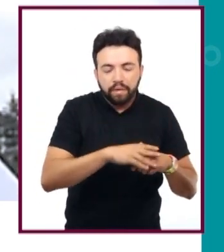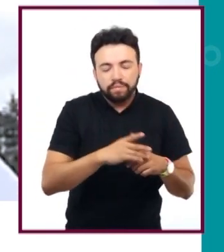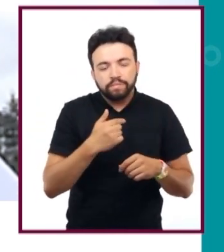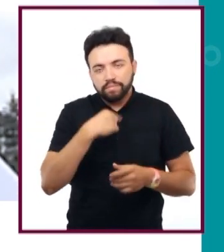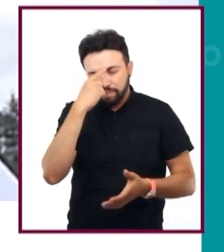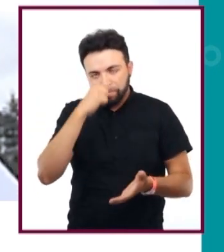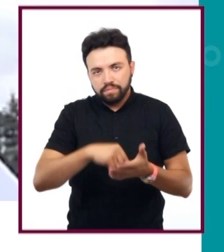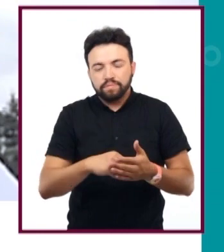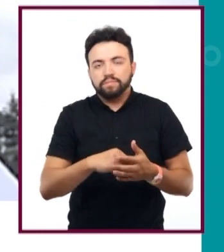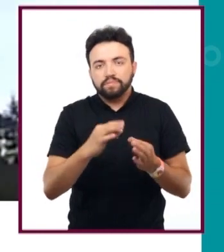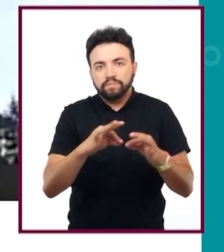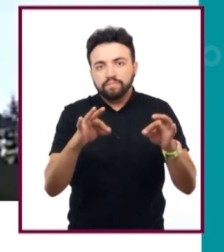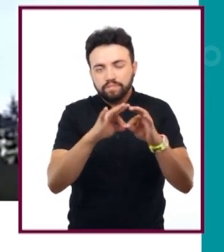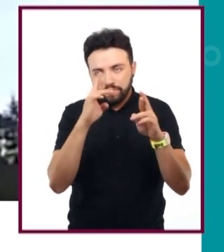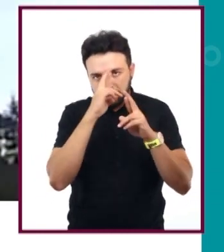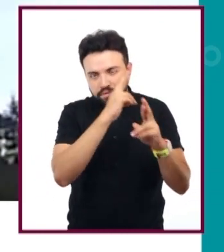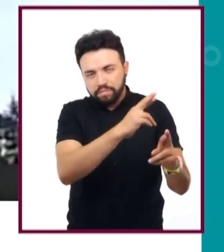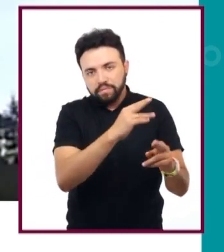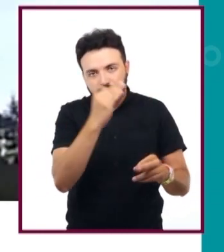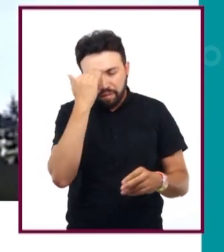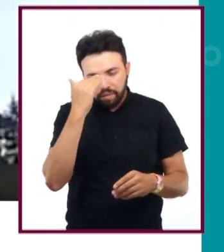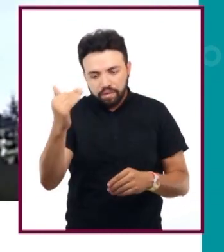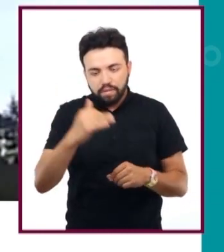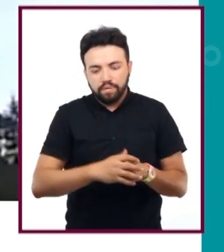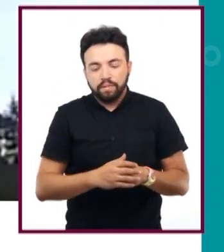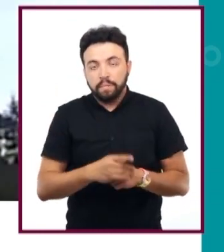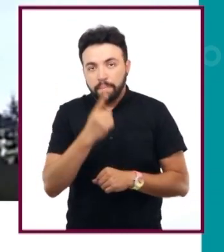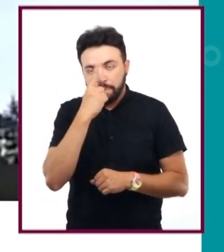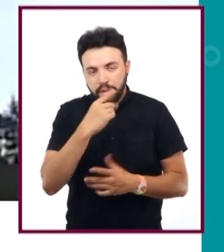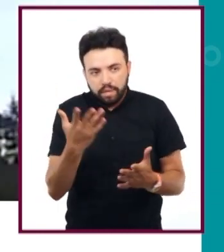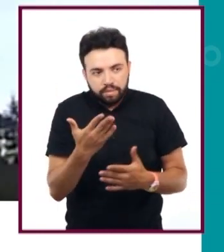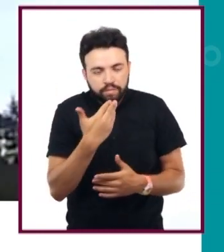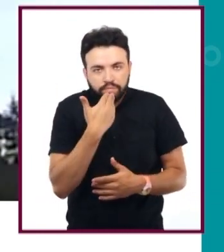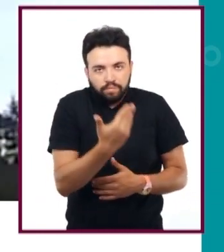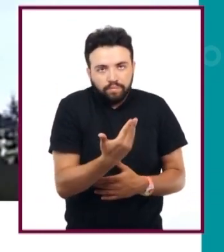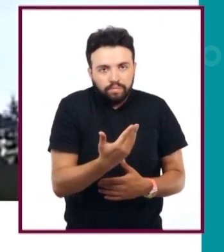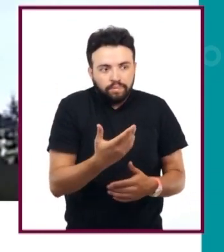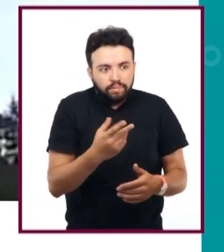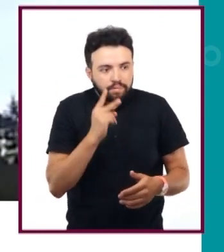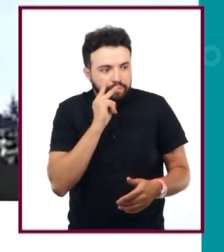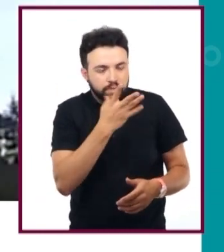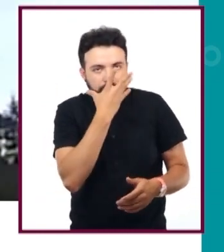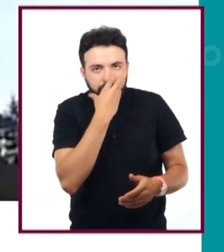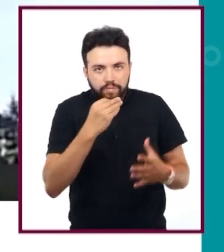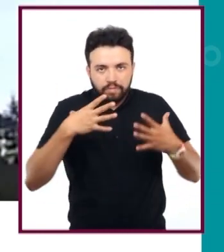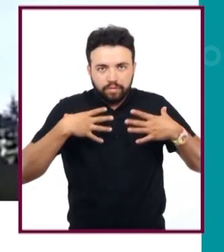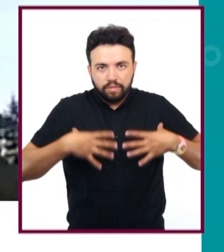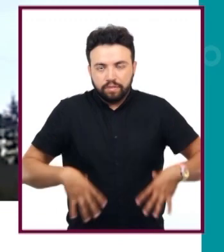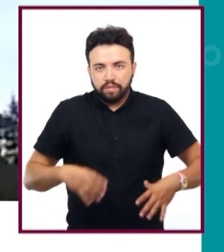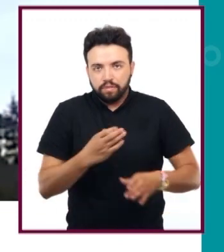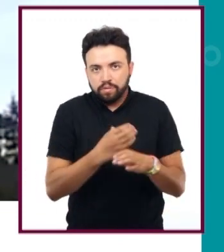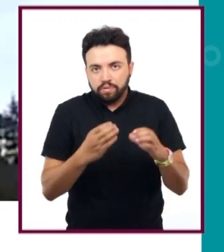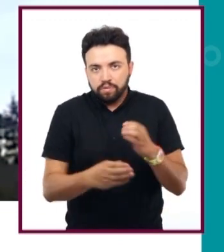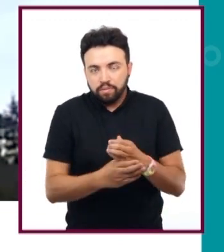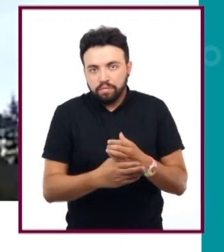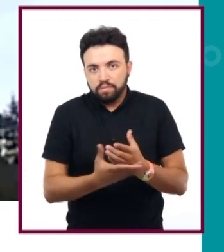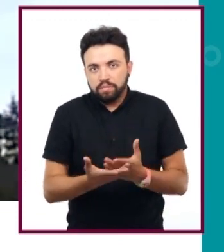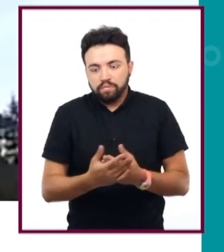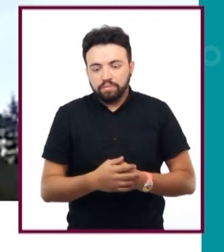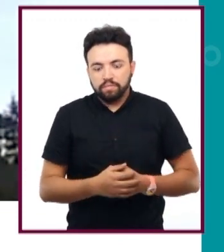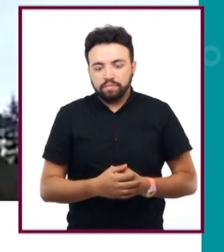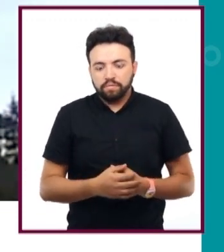de medidas. No, es importante respetar el tiempo. Por eso, para que salga